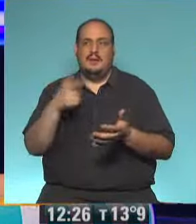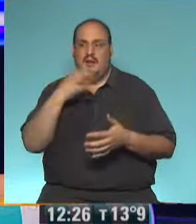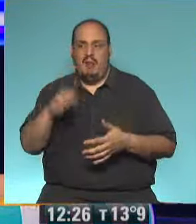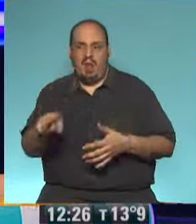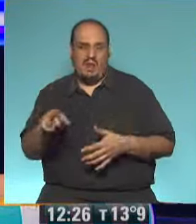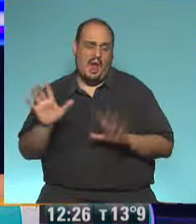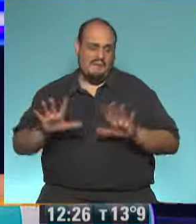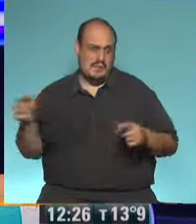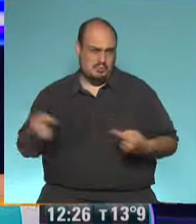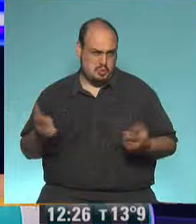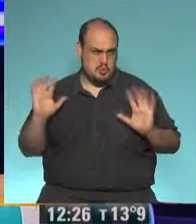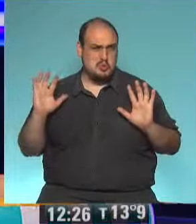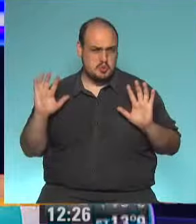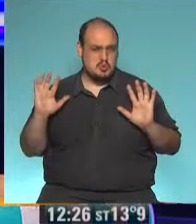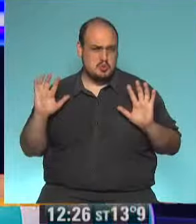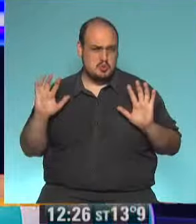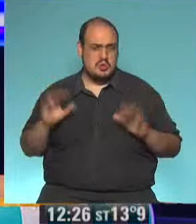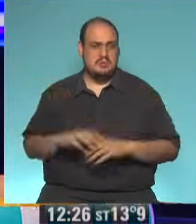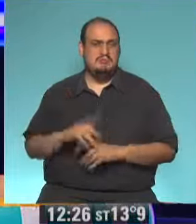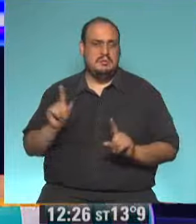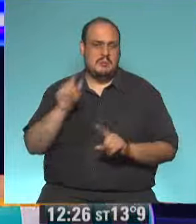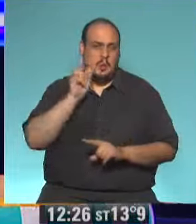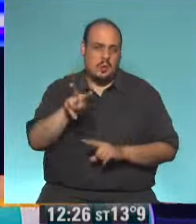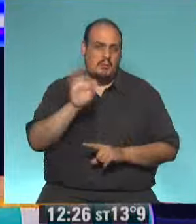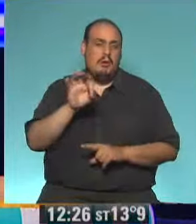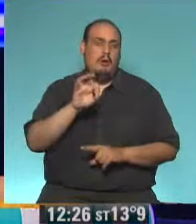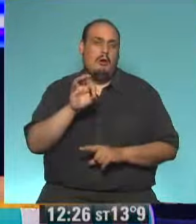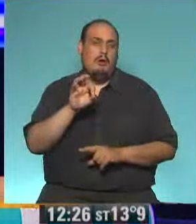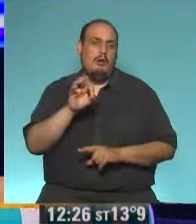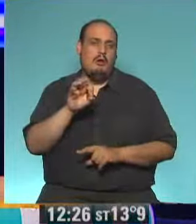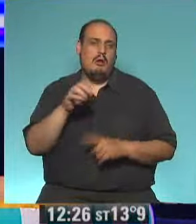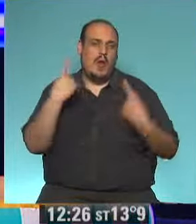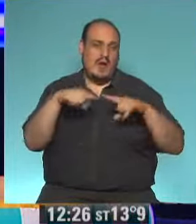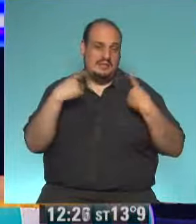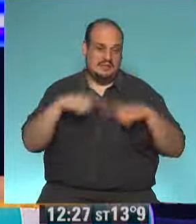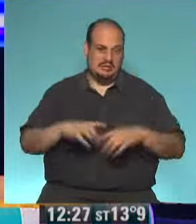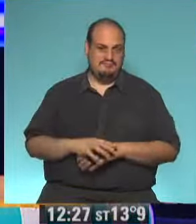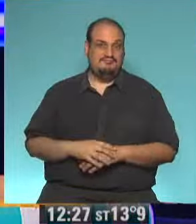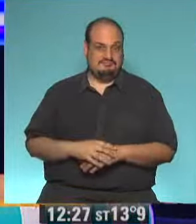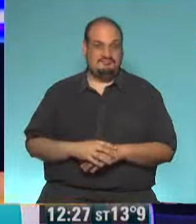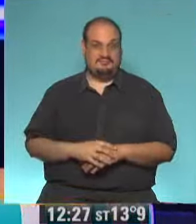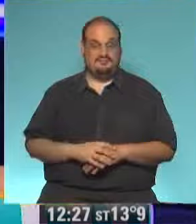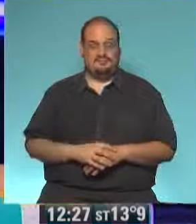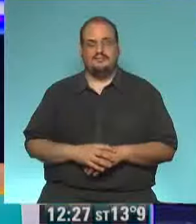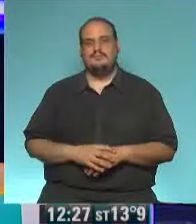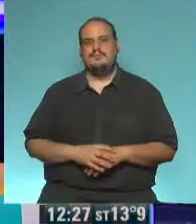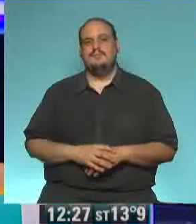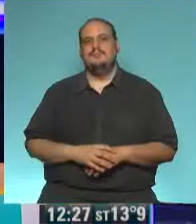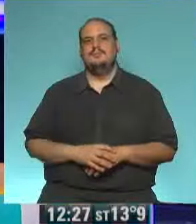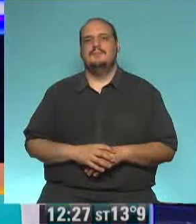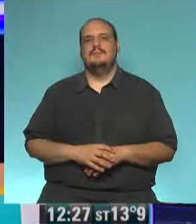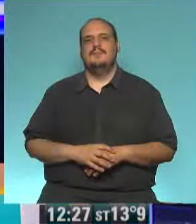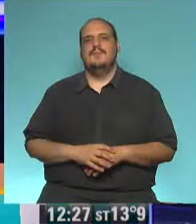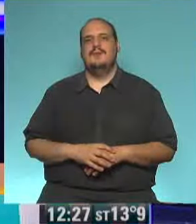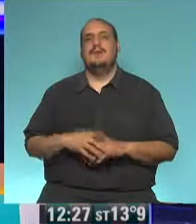reales. Claro. Pero lo que nos llega a nosotros es eso que vemos y es eso que escuchamos también, como el jingle. Claro, que a veces un poco nos engaña porque lo que